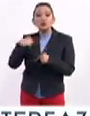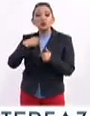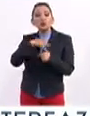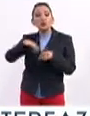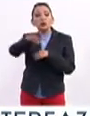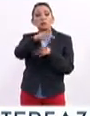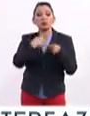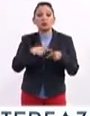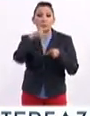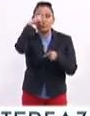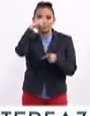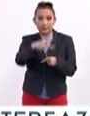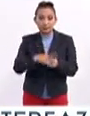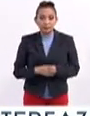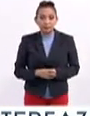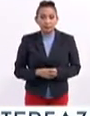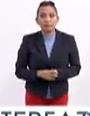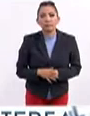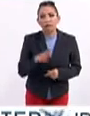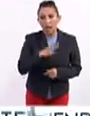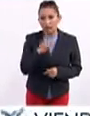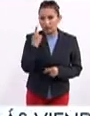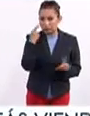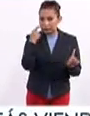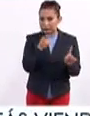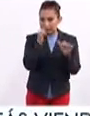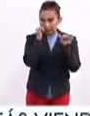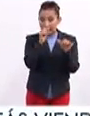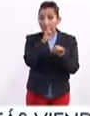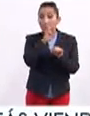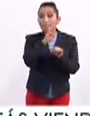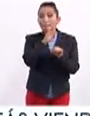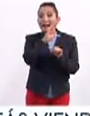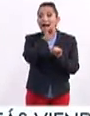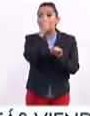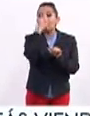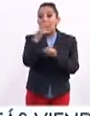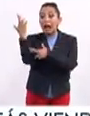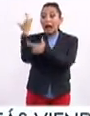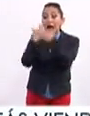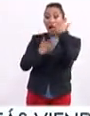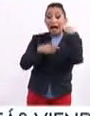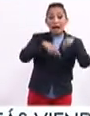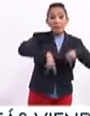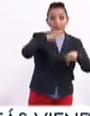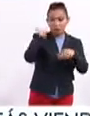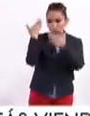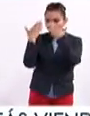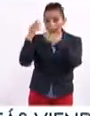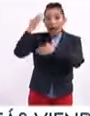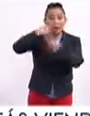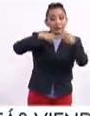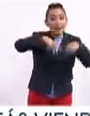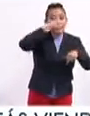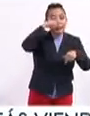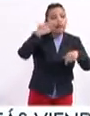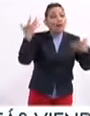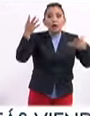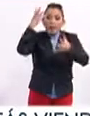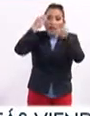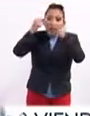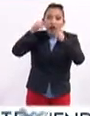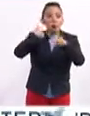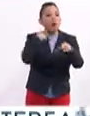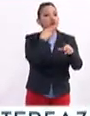con la sociedad mexicana. Claro. O sea, hay algo que hay que tener en cuenta. La beca es para regresar a México. Claro. Y poner en práctica todo lo que